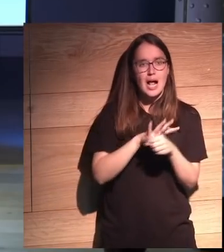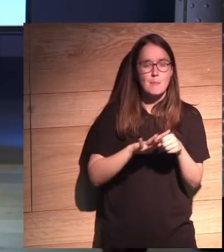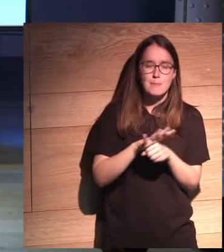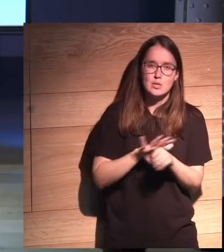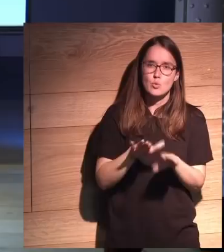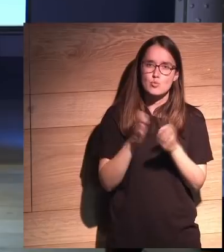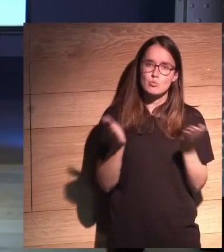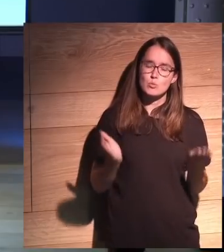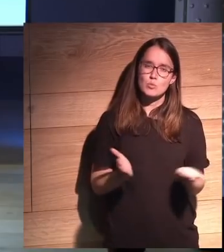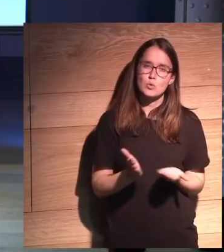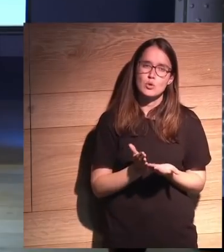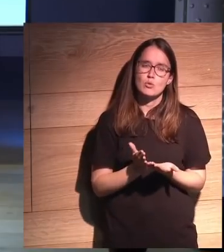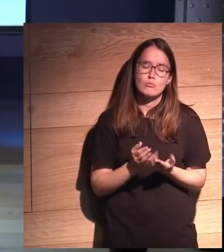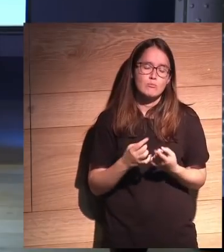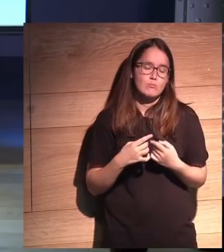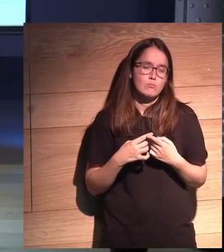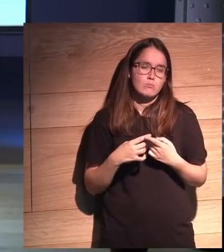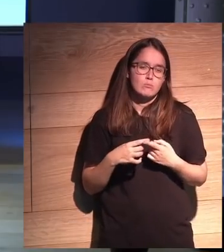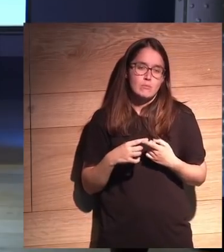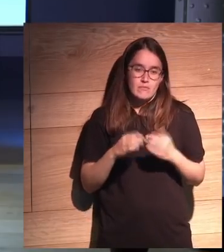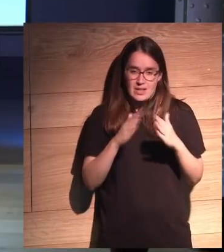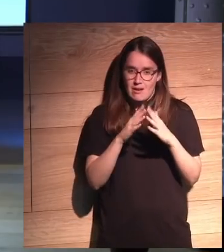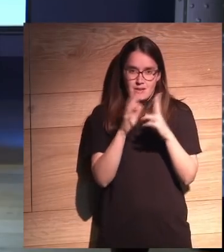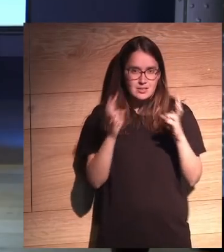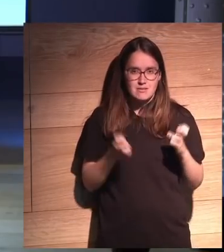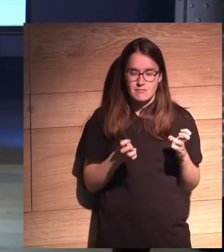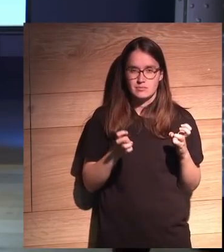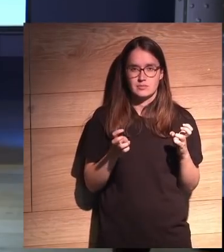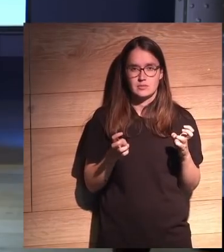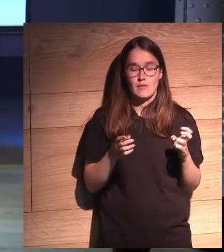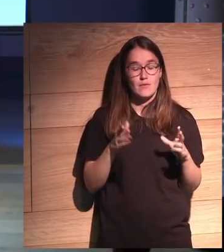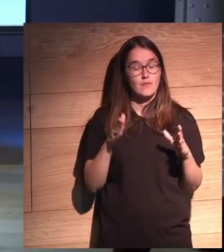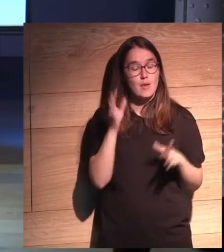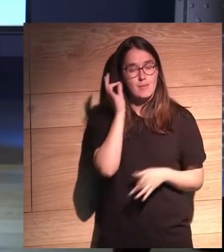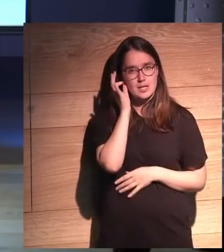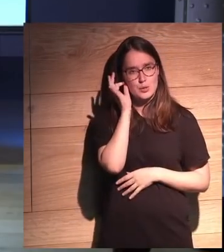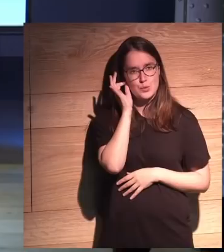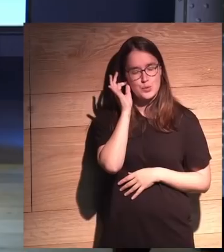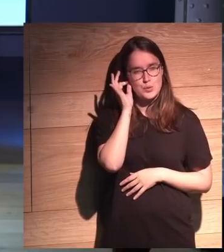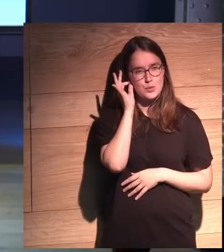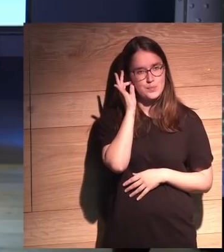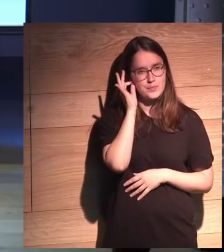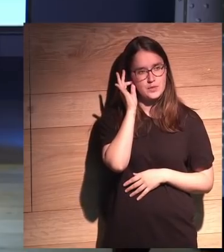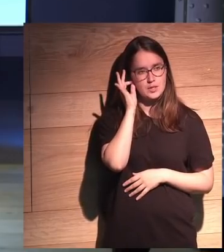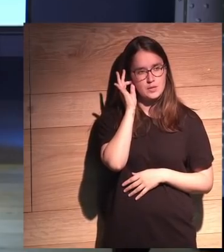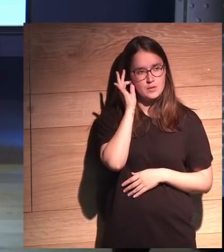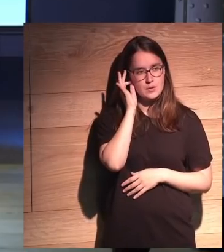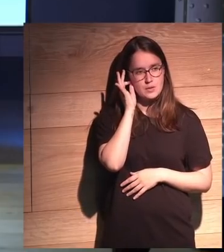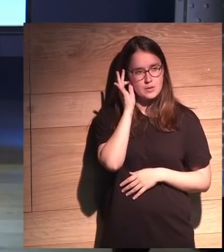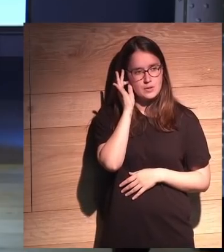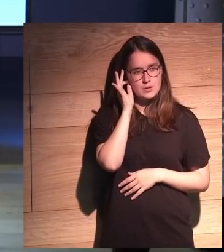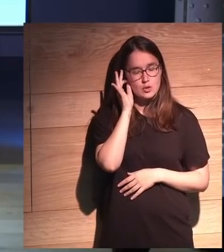mundo totalmente doméstico, femenino, lleno